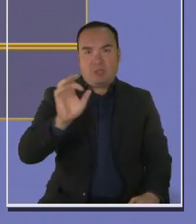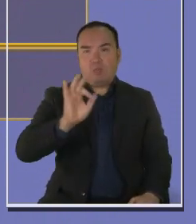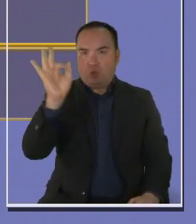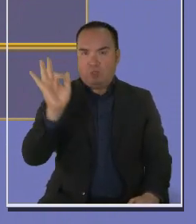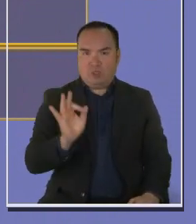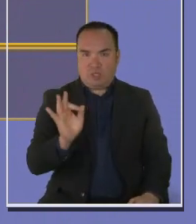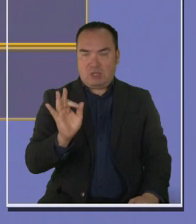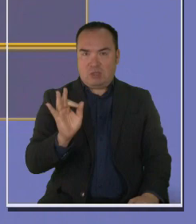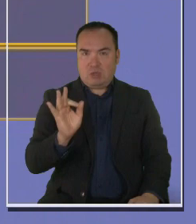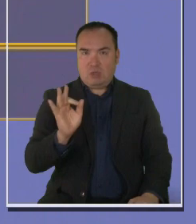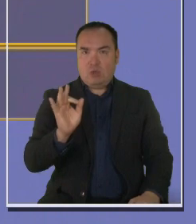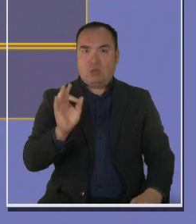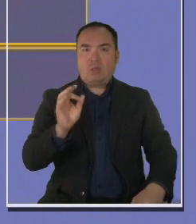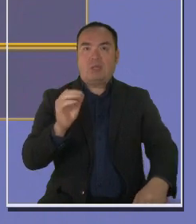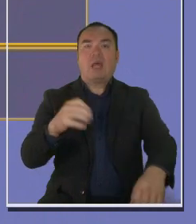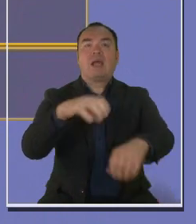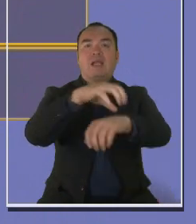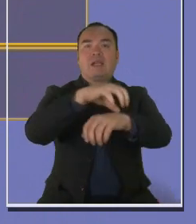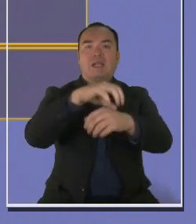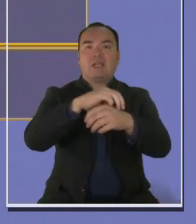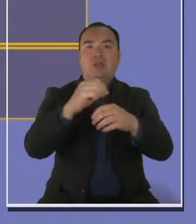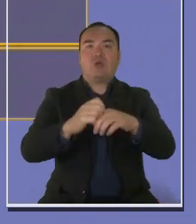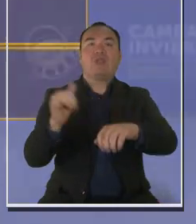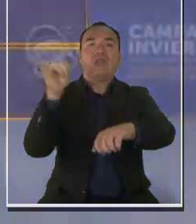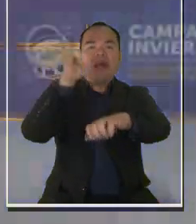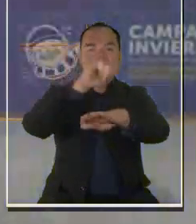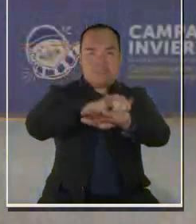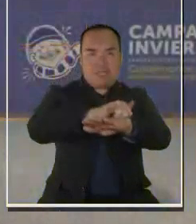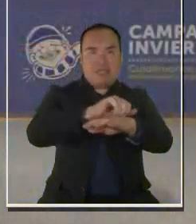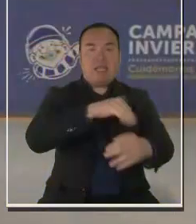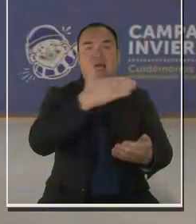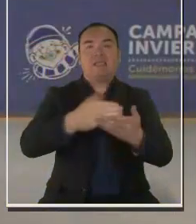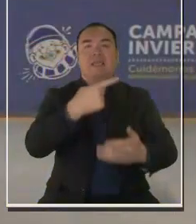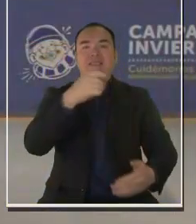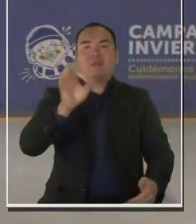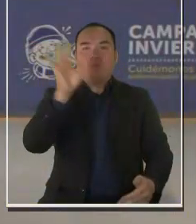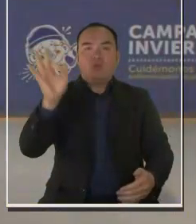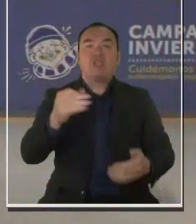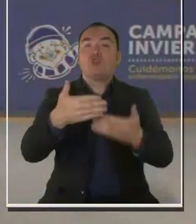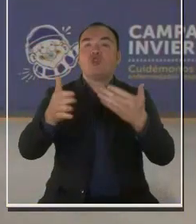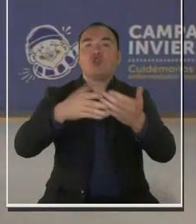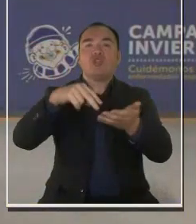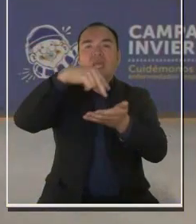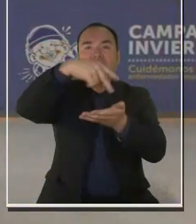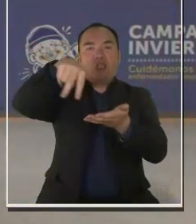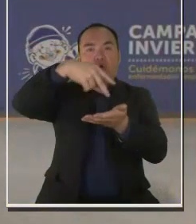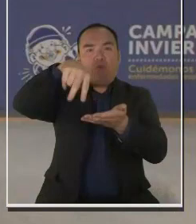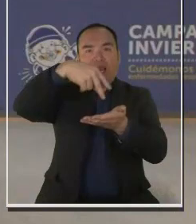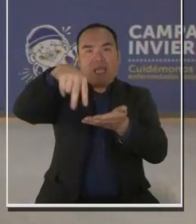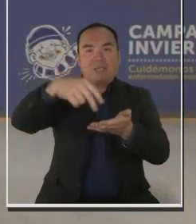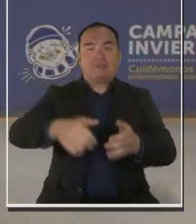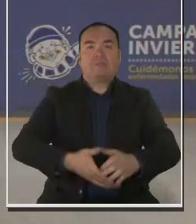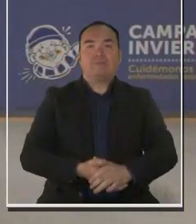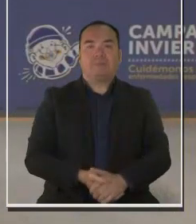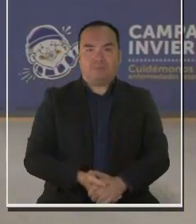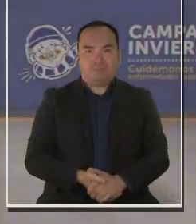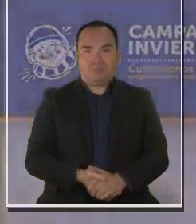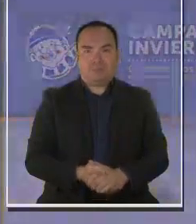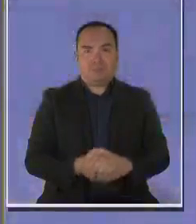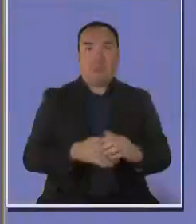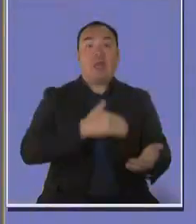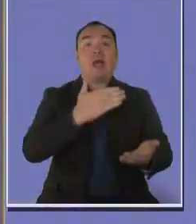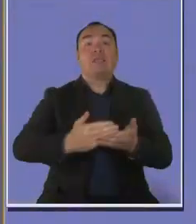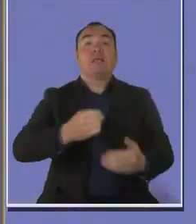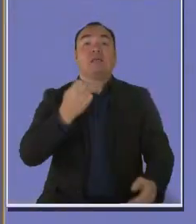28,6% de ocupación en la región de Aysén hasta el 100% en la región de Ñuble. Hasta las 14